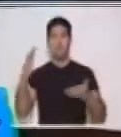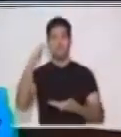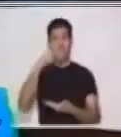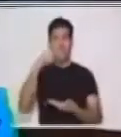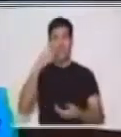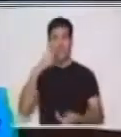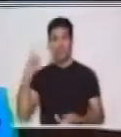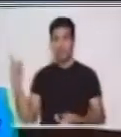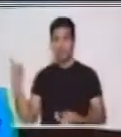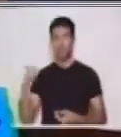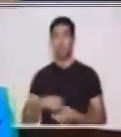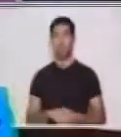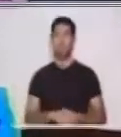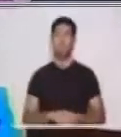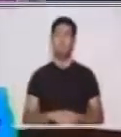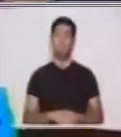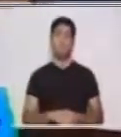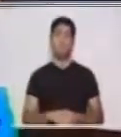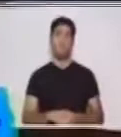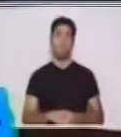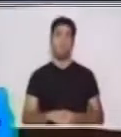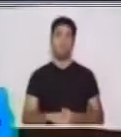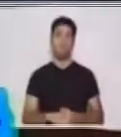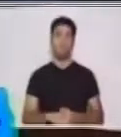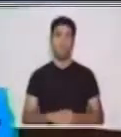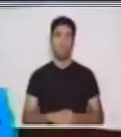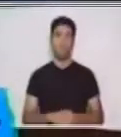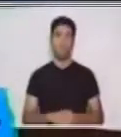set. Tenemos una caja.